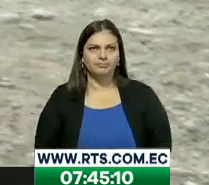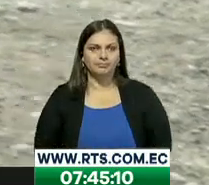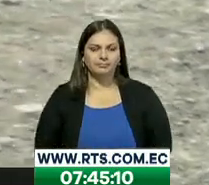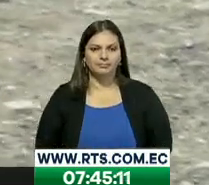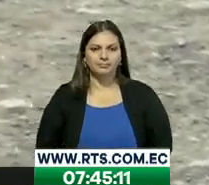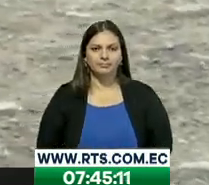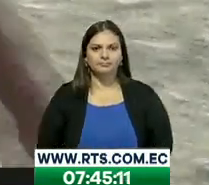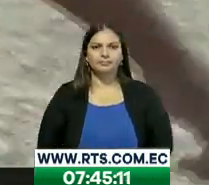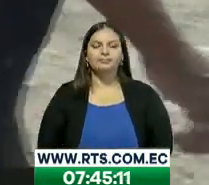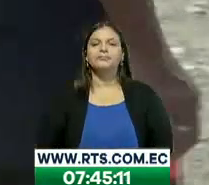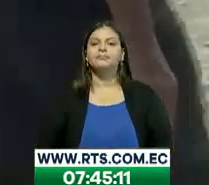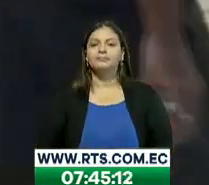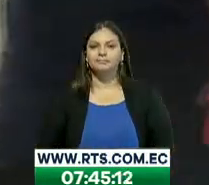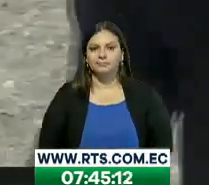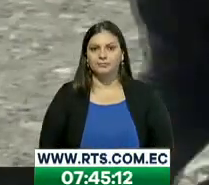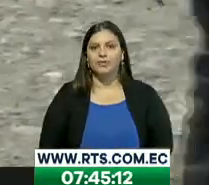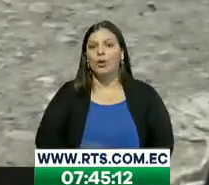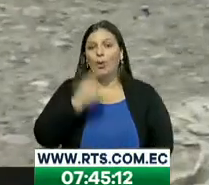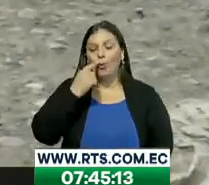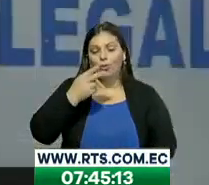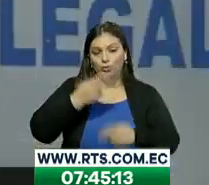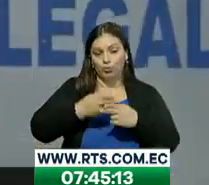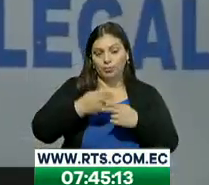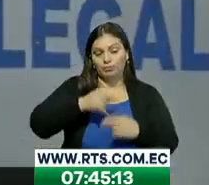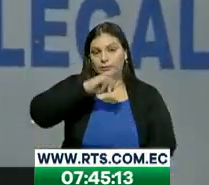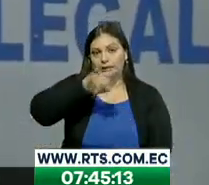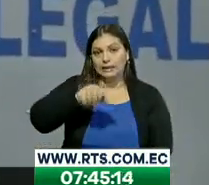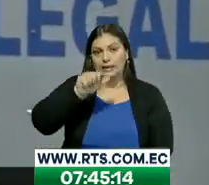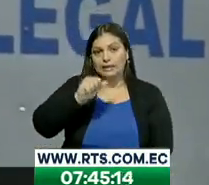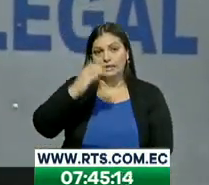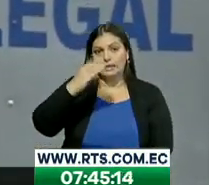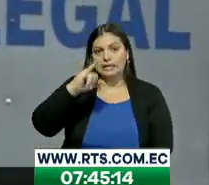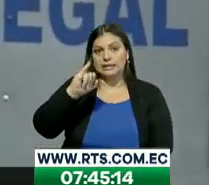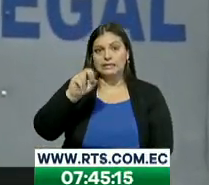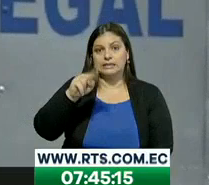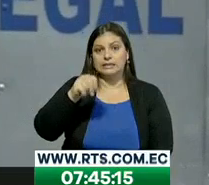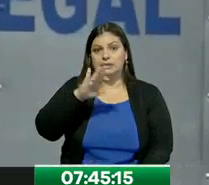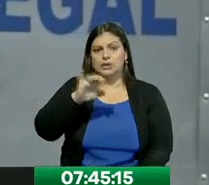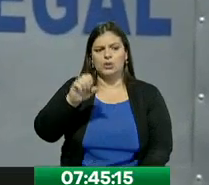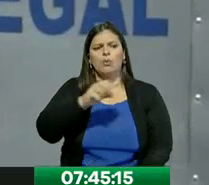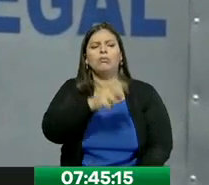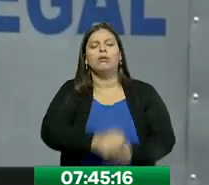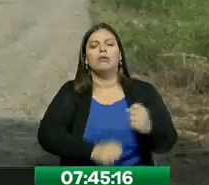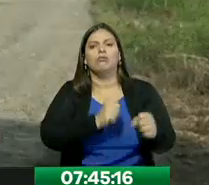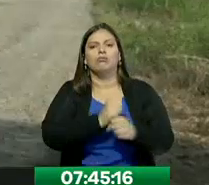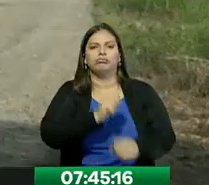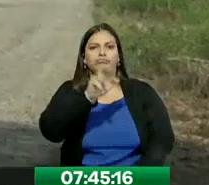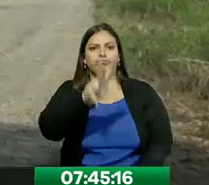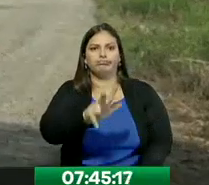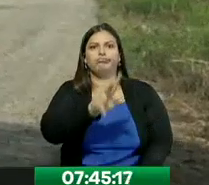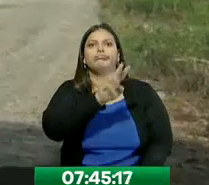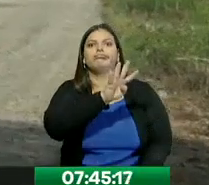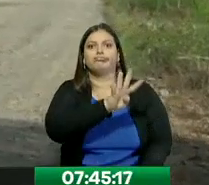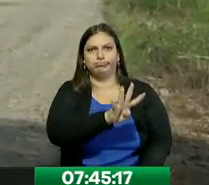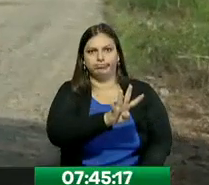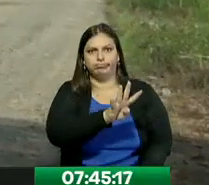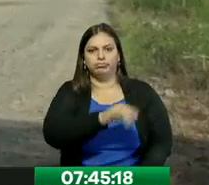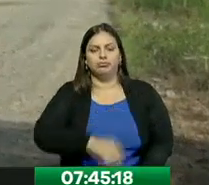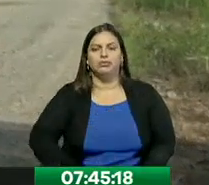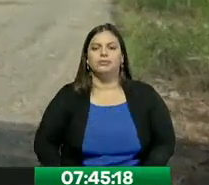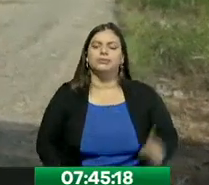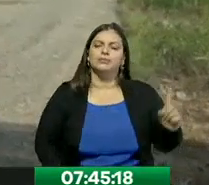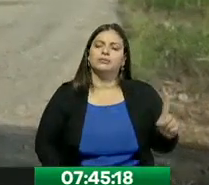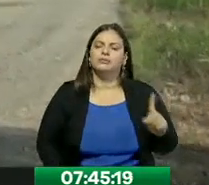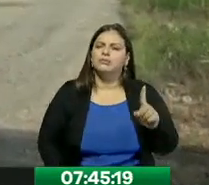A Jacinto Lozada, de 34 años, le arrebataron la vida en el sector San Francisco, en la parroquia Zapotal. Según los testigos,